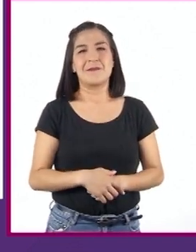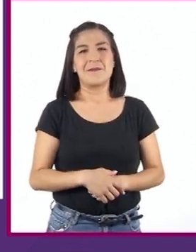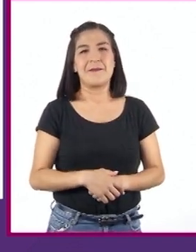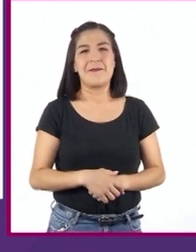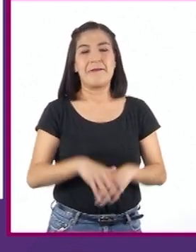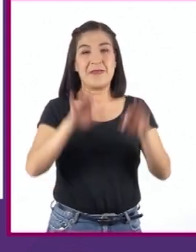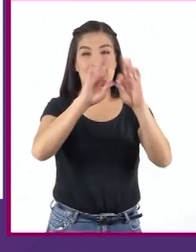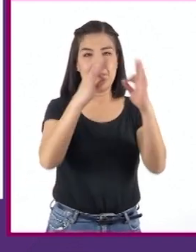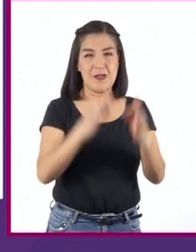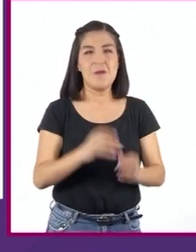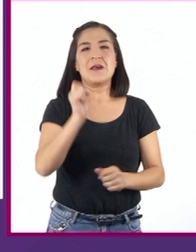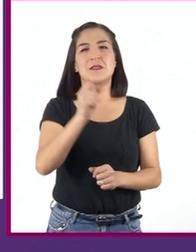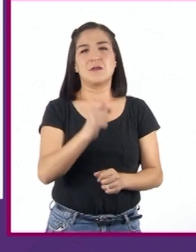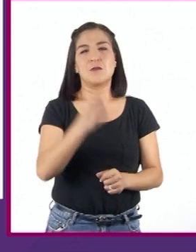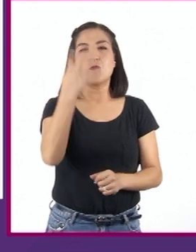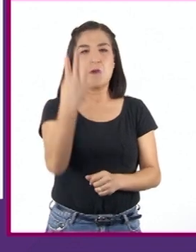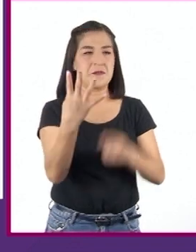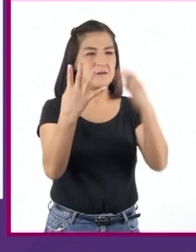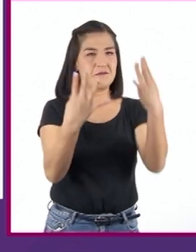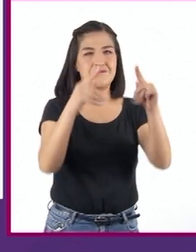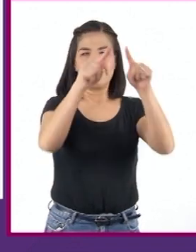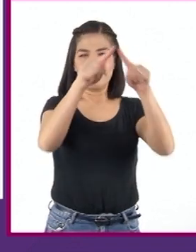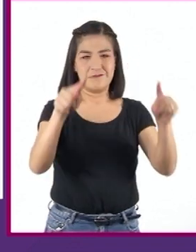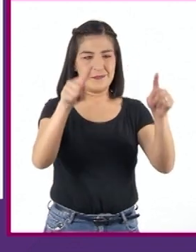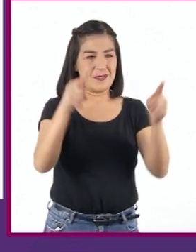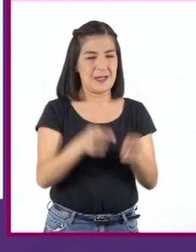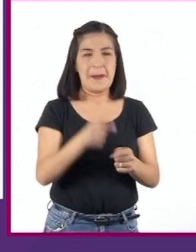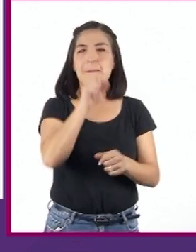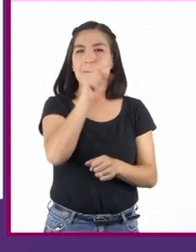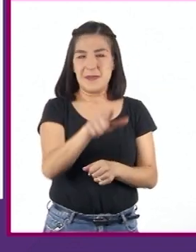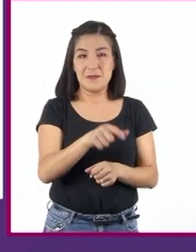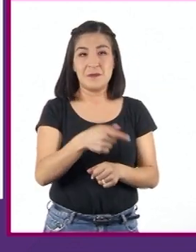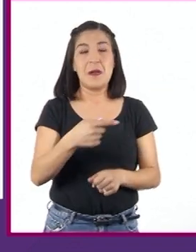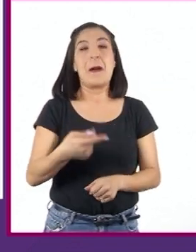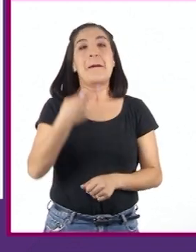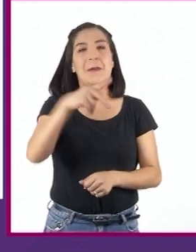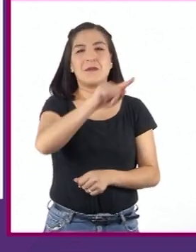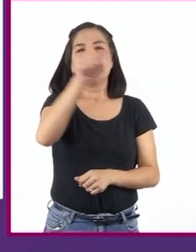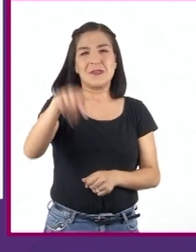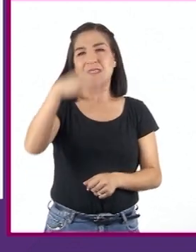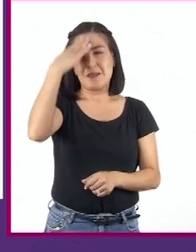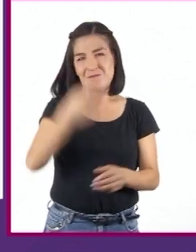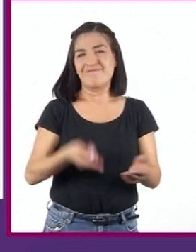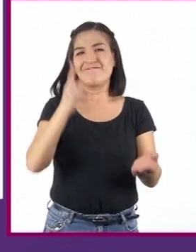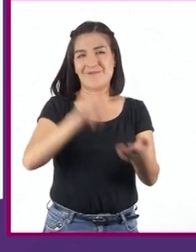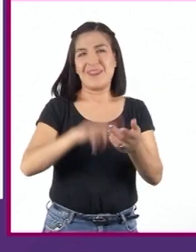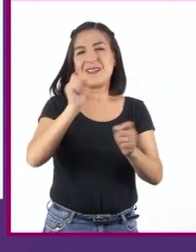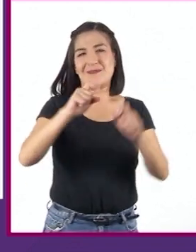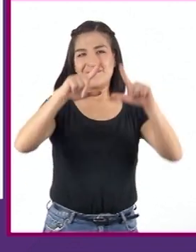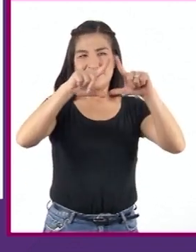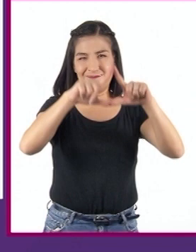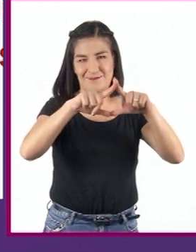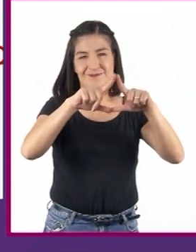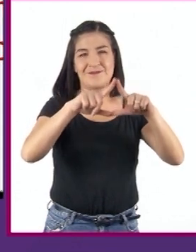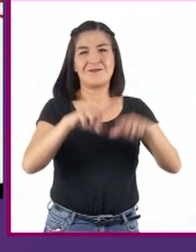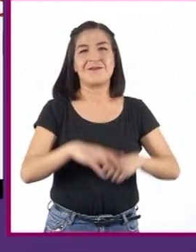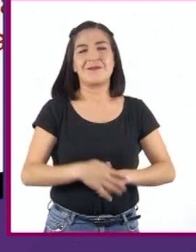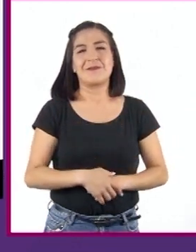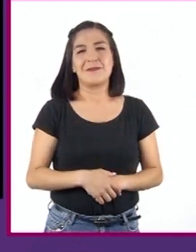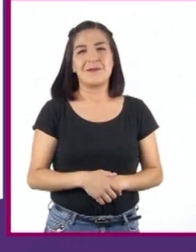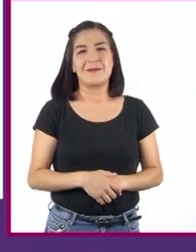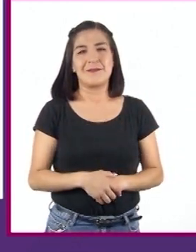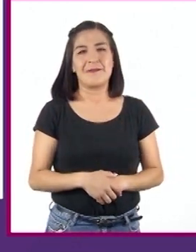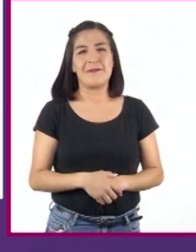Es una figura de 4 lados iguales, pero seguramente saben más acerca de los rombos.